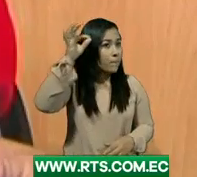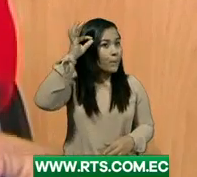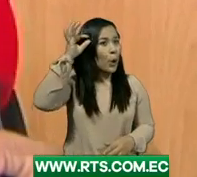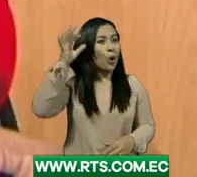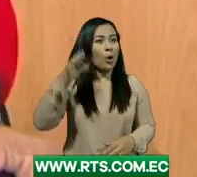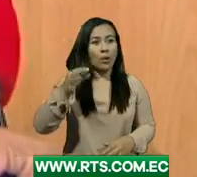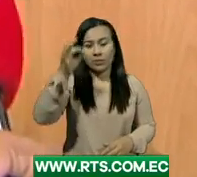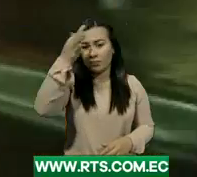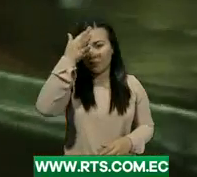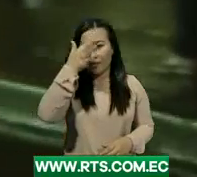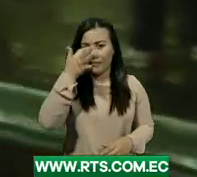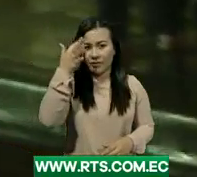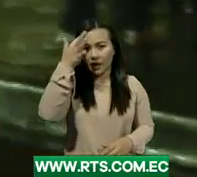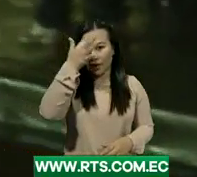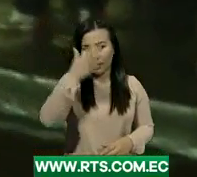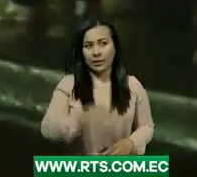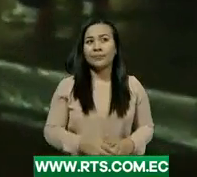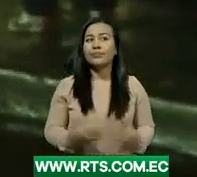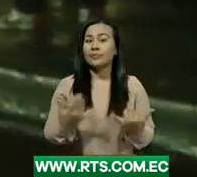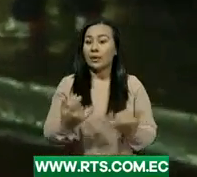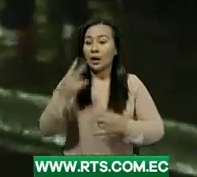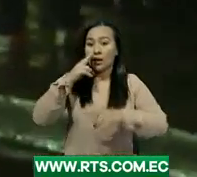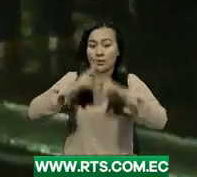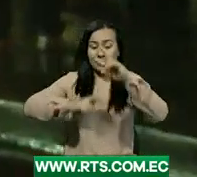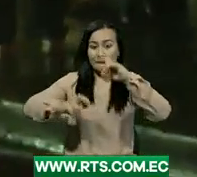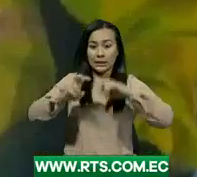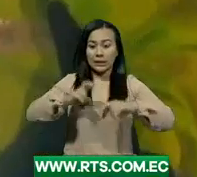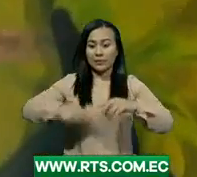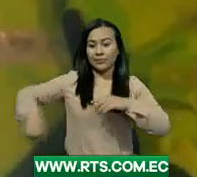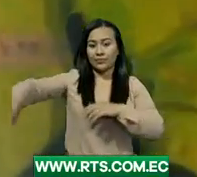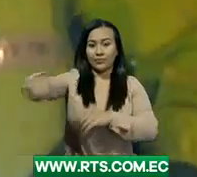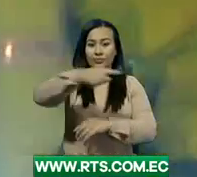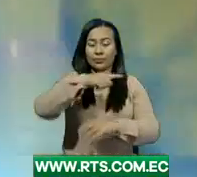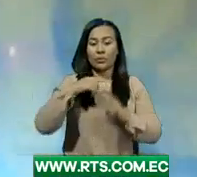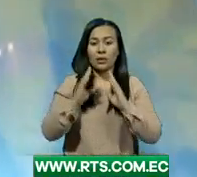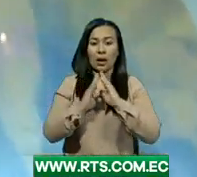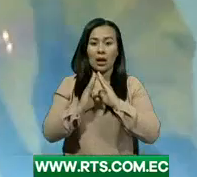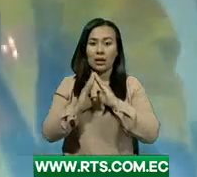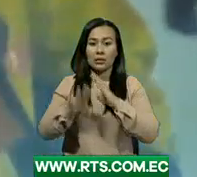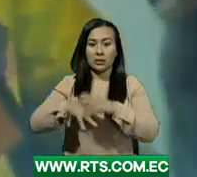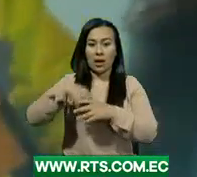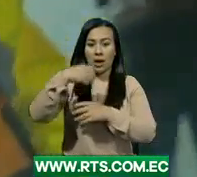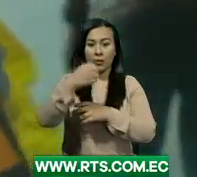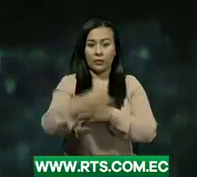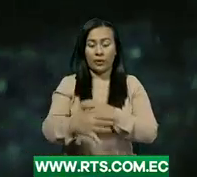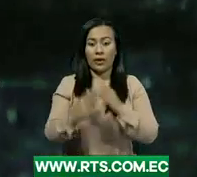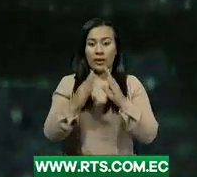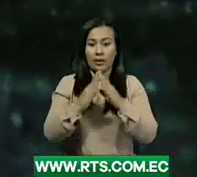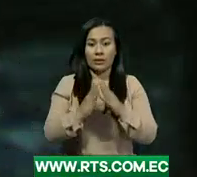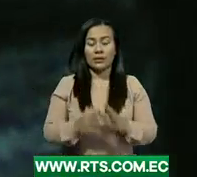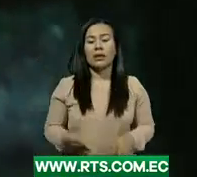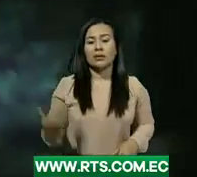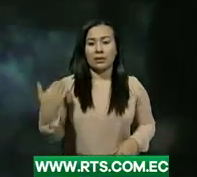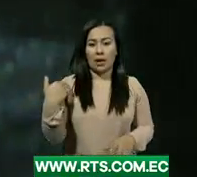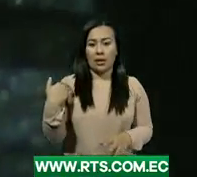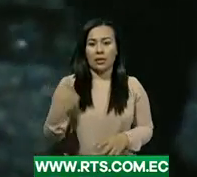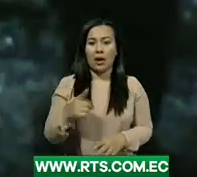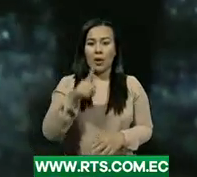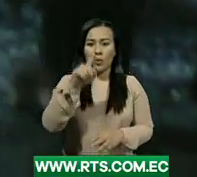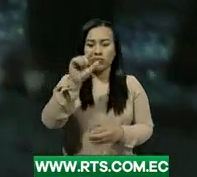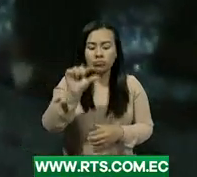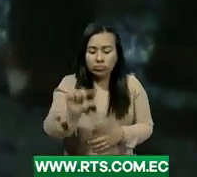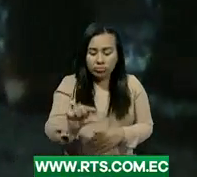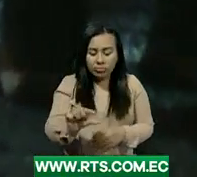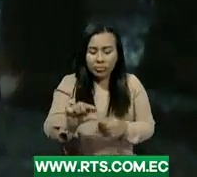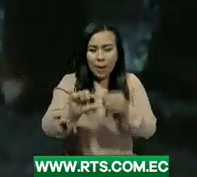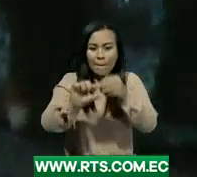en la frente. Al realizar una exploración del sitio, se detectó que en la parte externa del domicilio existía un casquillo